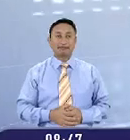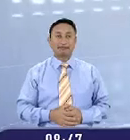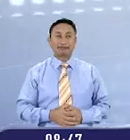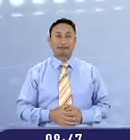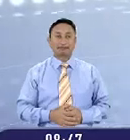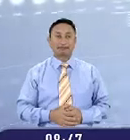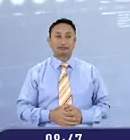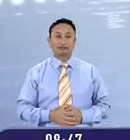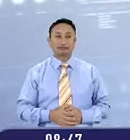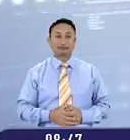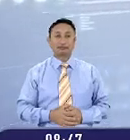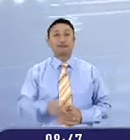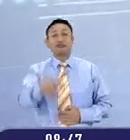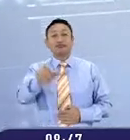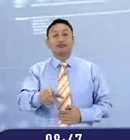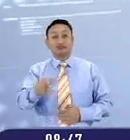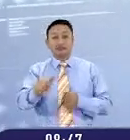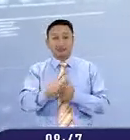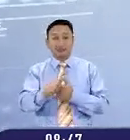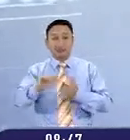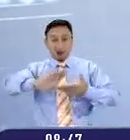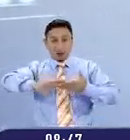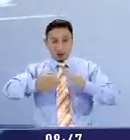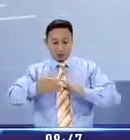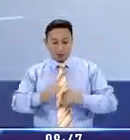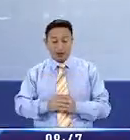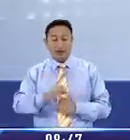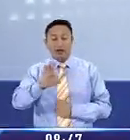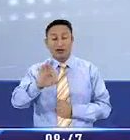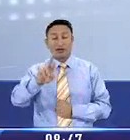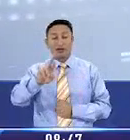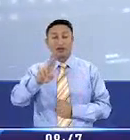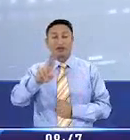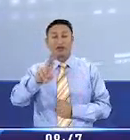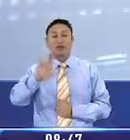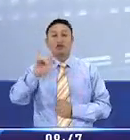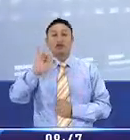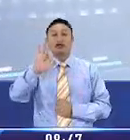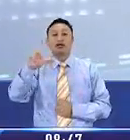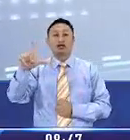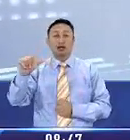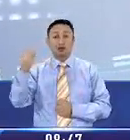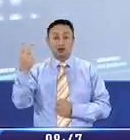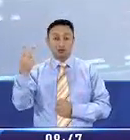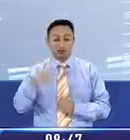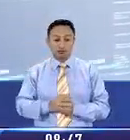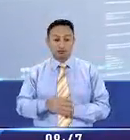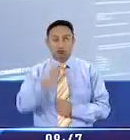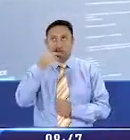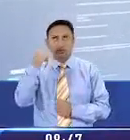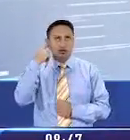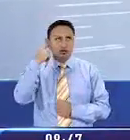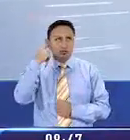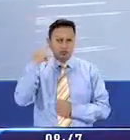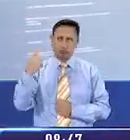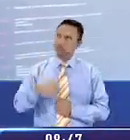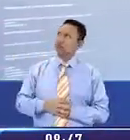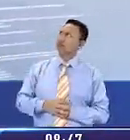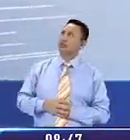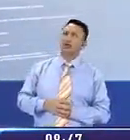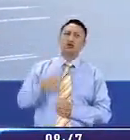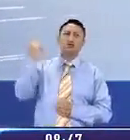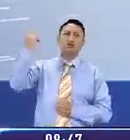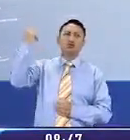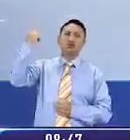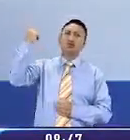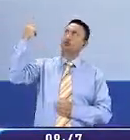Los primeros en llegar fueron los habitantes de la comuna La Frutilla 2, quienes vieron el helicóptero pasar con sonidos extraños y luego escucharon un